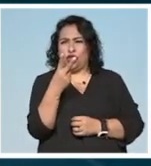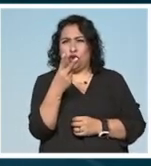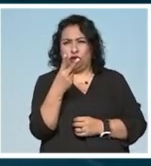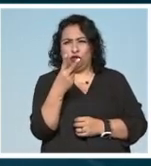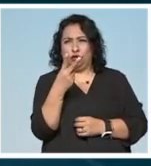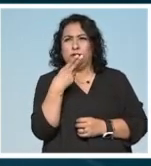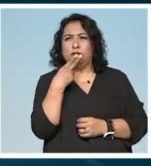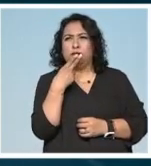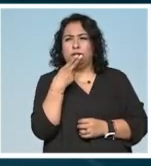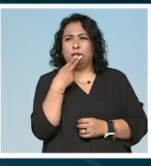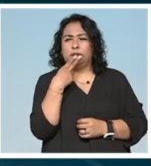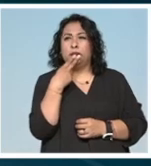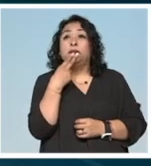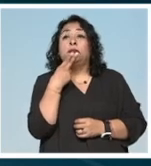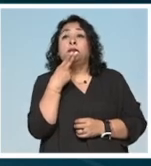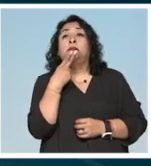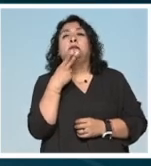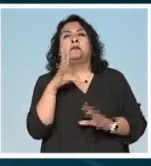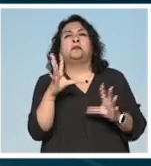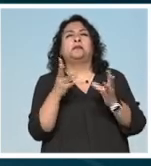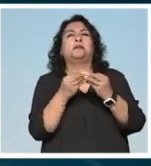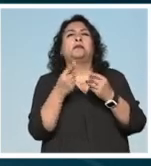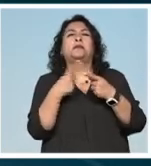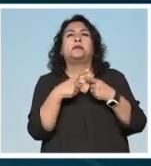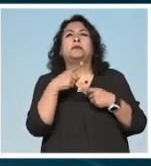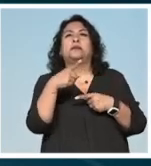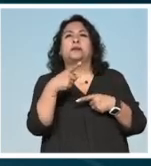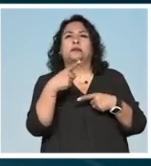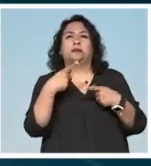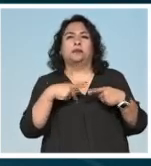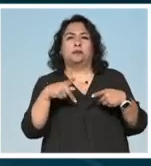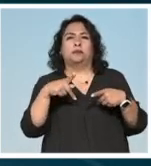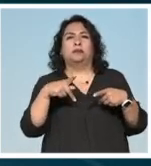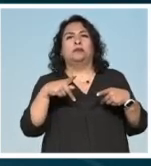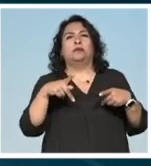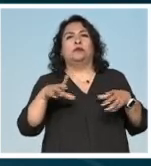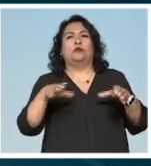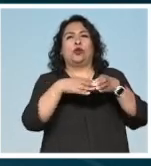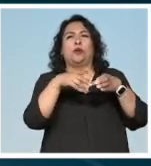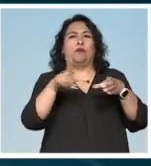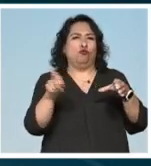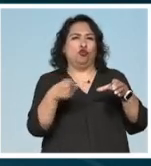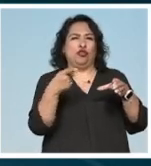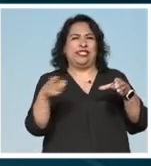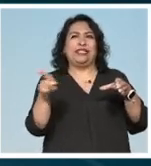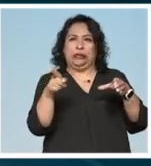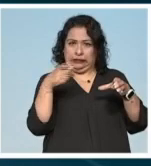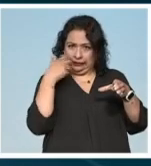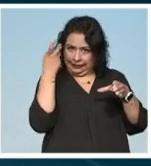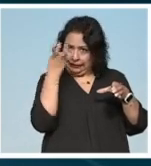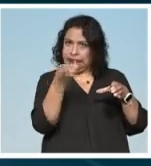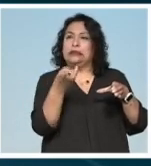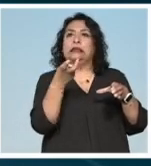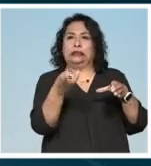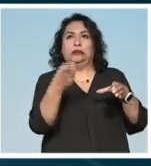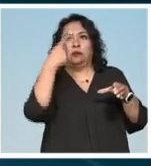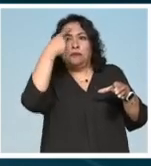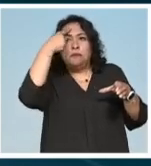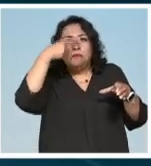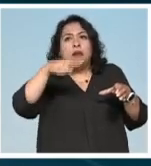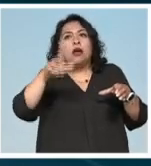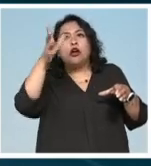piezas que son composiciones de miembros de la sección de música con esa intención, con la intención de que